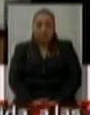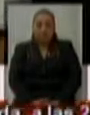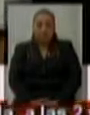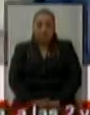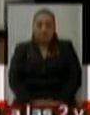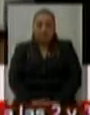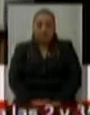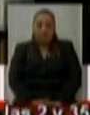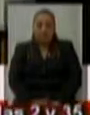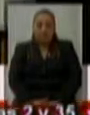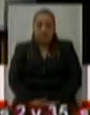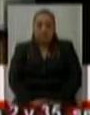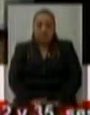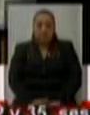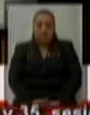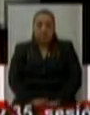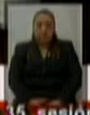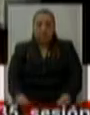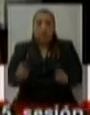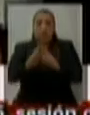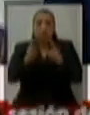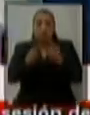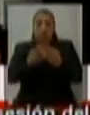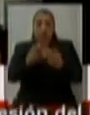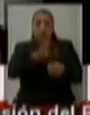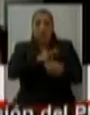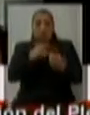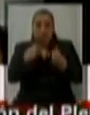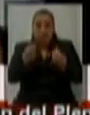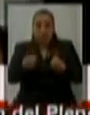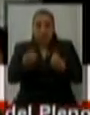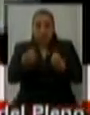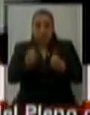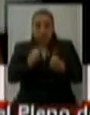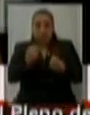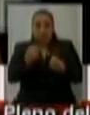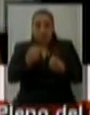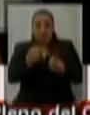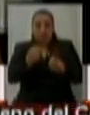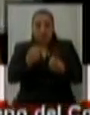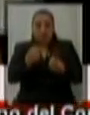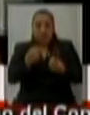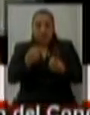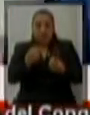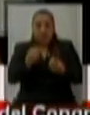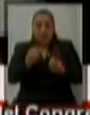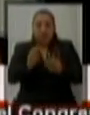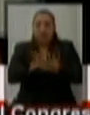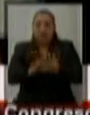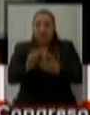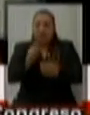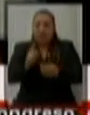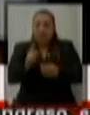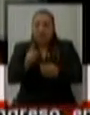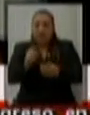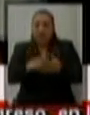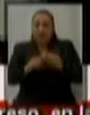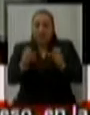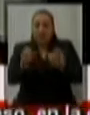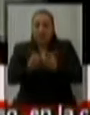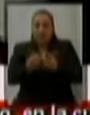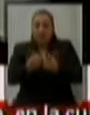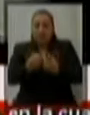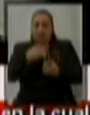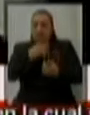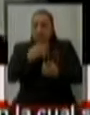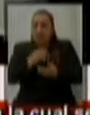Señoras y señores, la ceremonia de conmemoración al excelentísimo señor. En este congreso me gustaría,